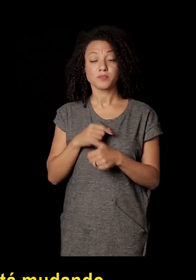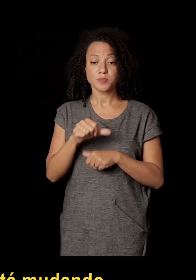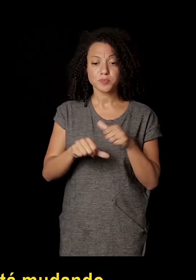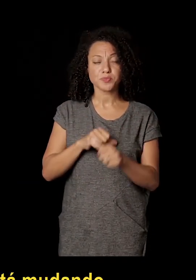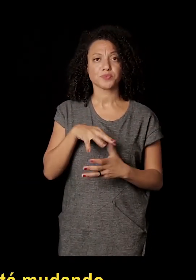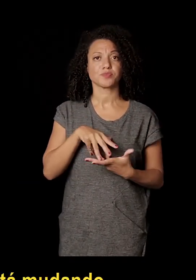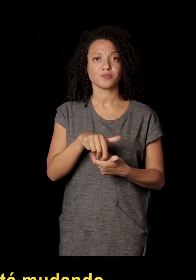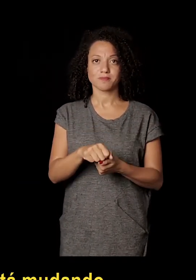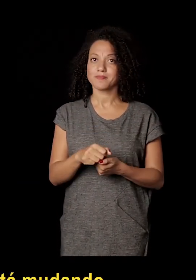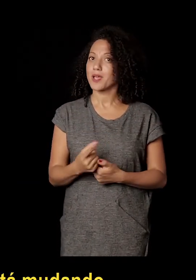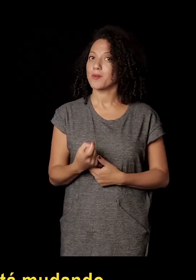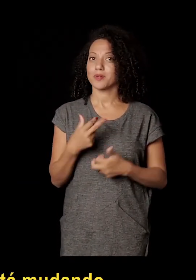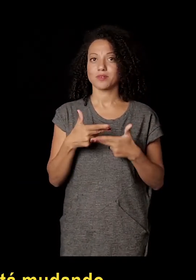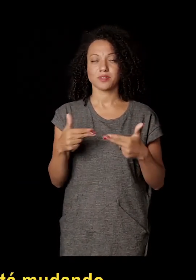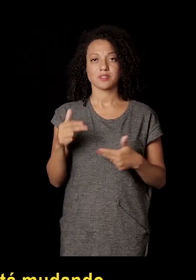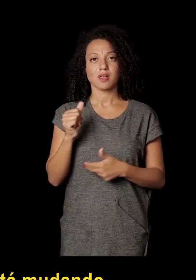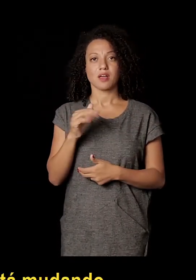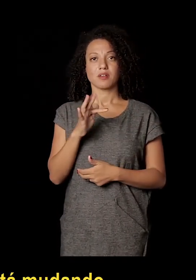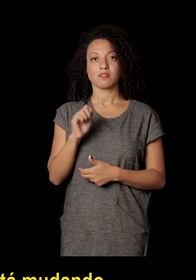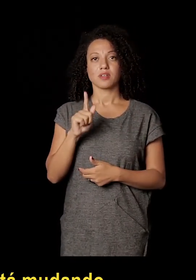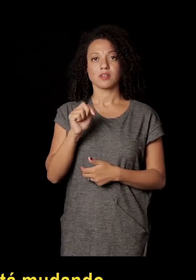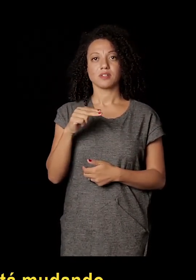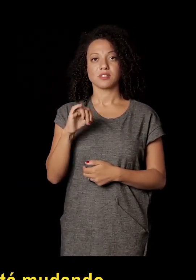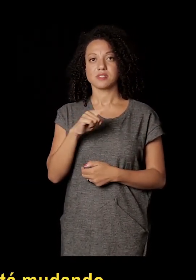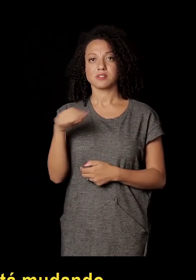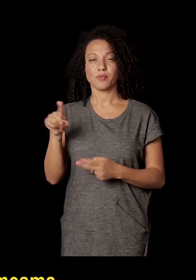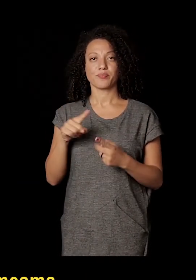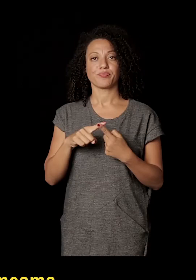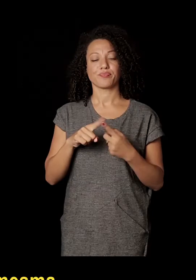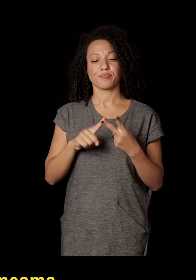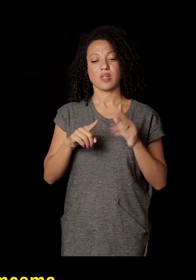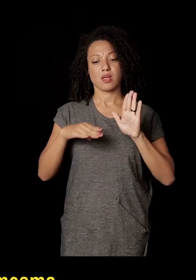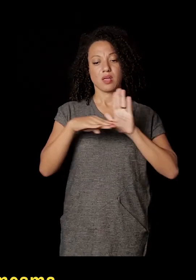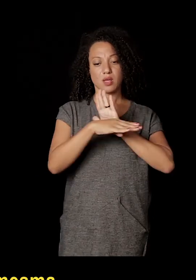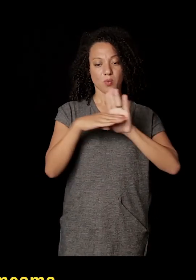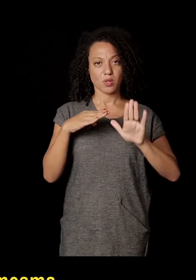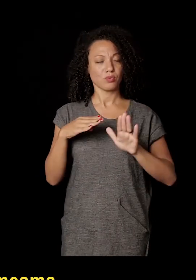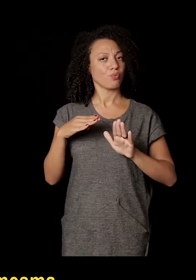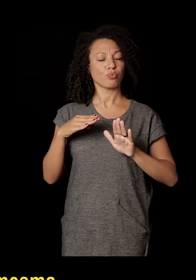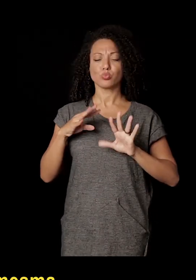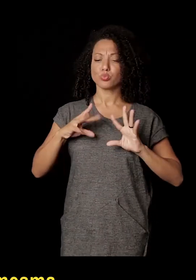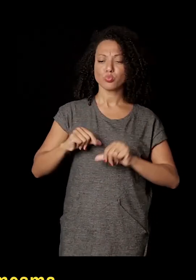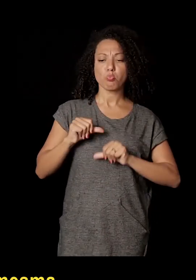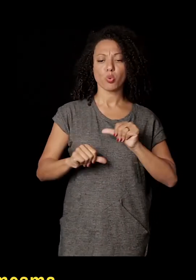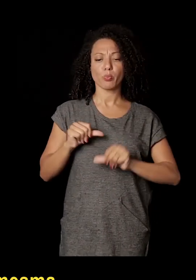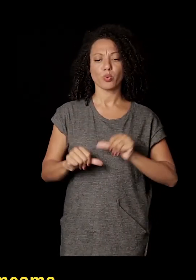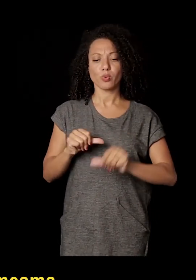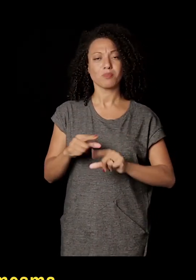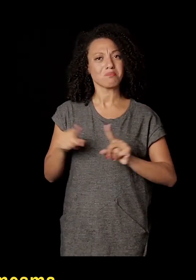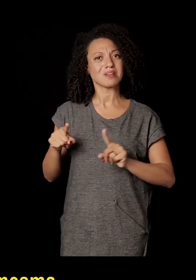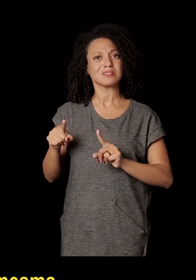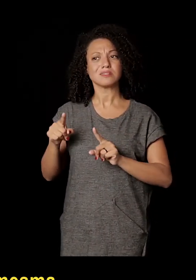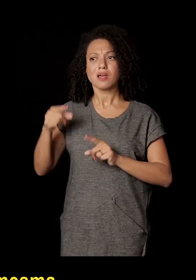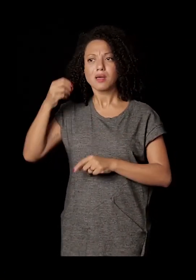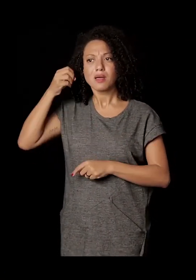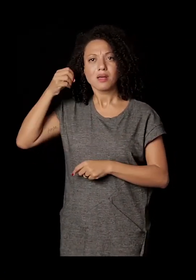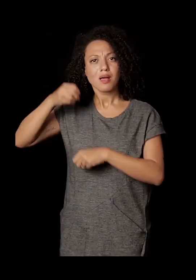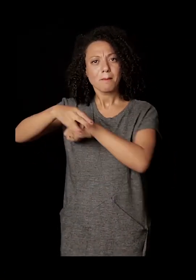único. Afganistán está cambiando, Ecuador está cambiando, esto está cambiando. Pero es el mismo mensaje una y otra